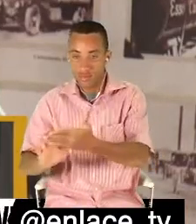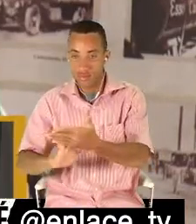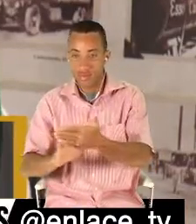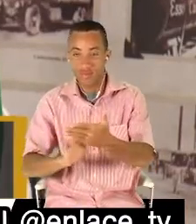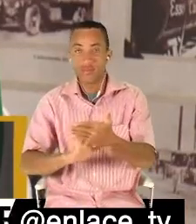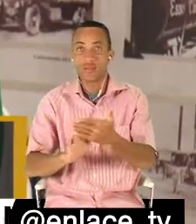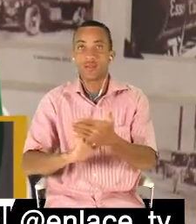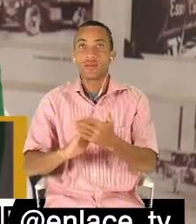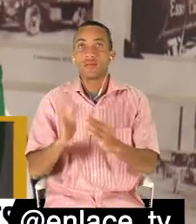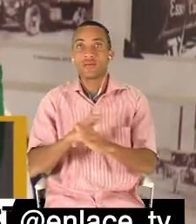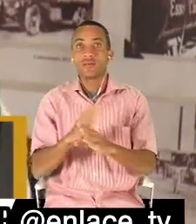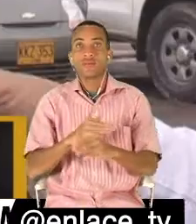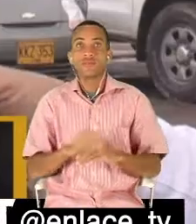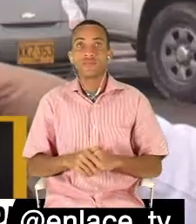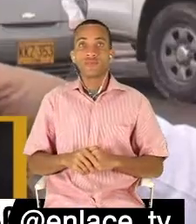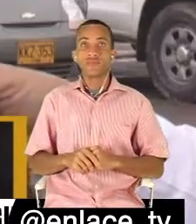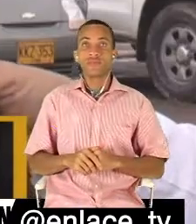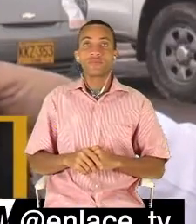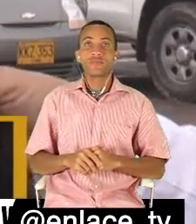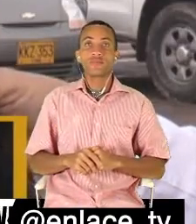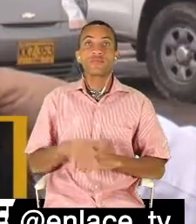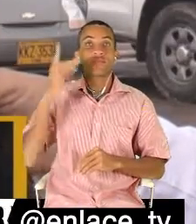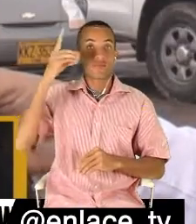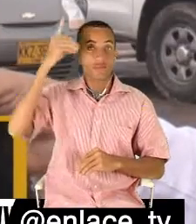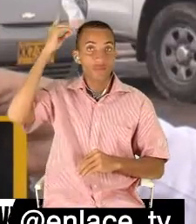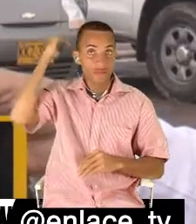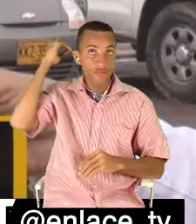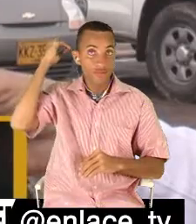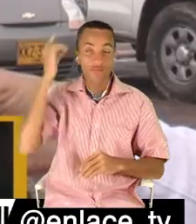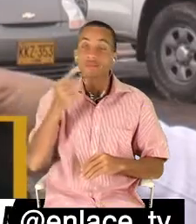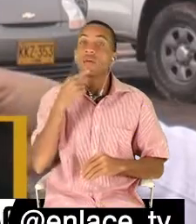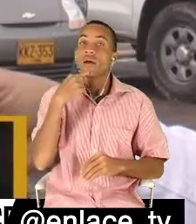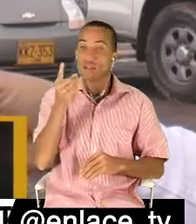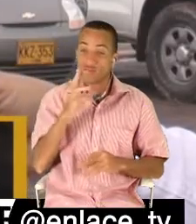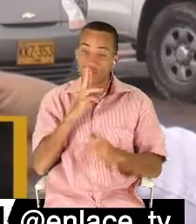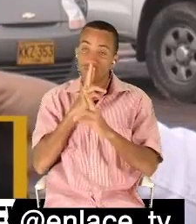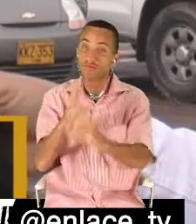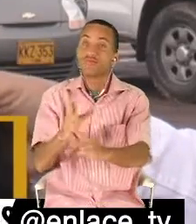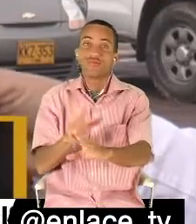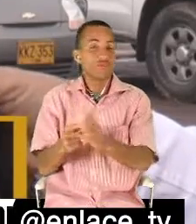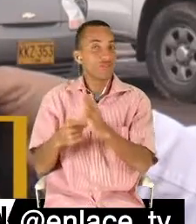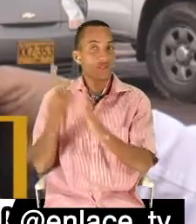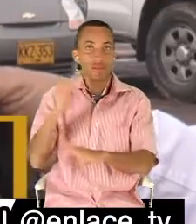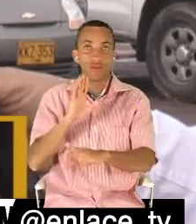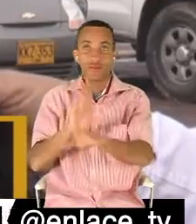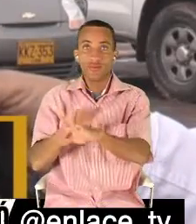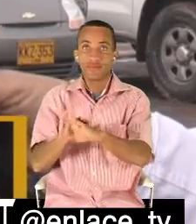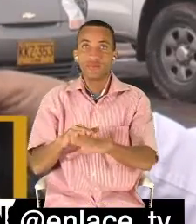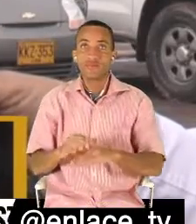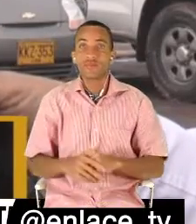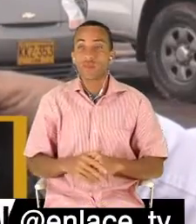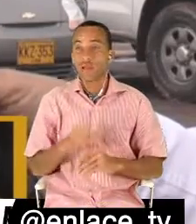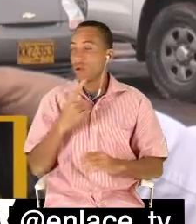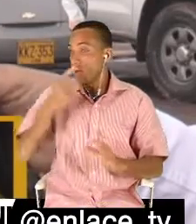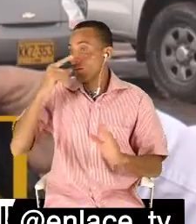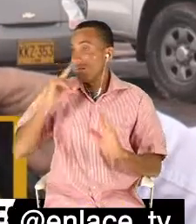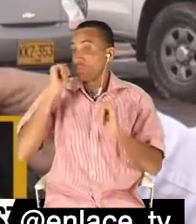problemática. Ante este anuncio, el alcalde de Barranca Bermeja, Darío Echeverry Serrano, le ha respondido a la funcionaria de inmediato y le ha dicho que demande.